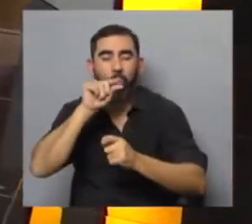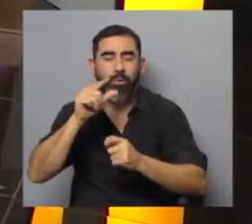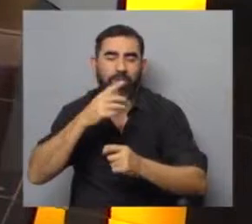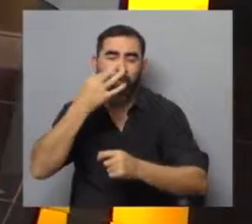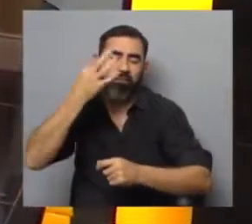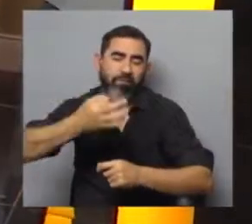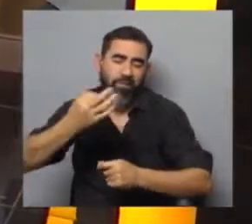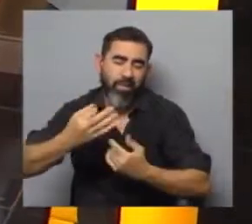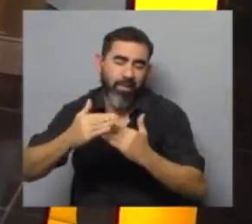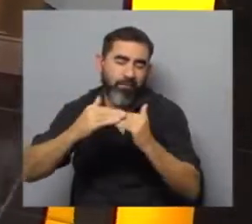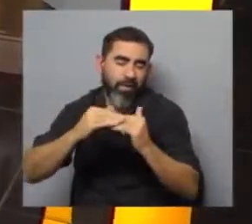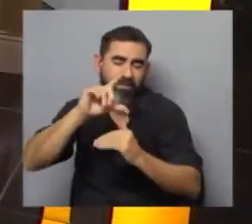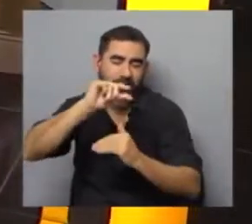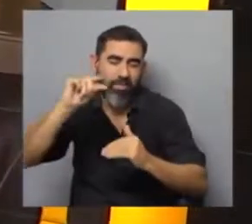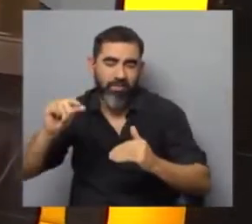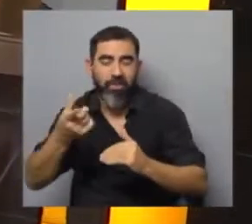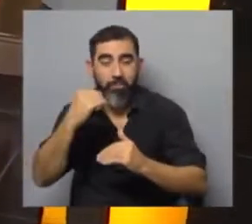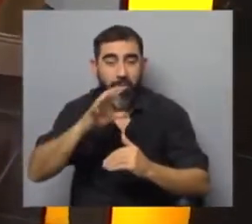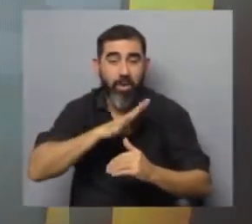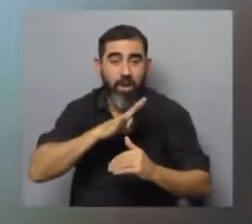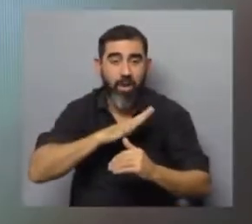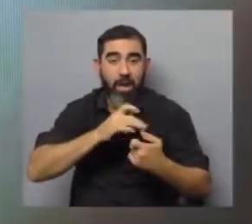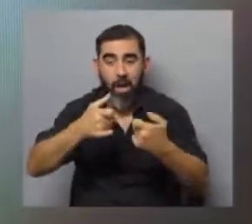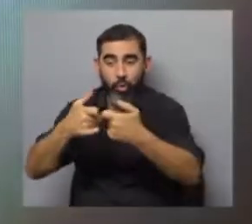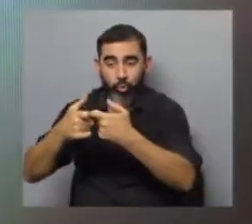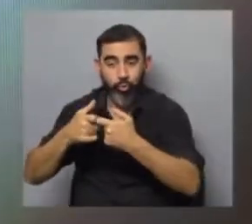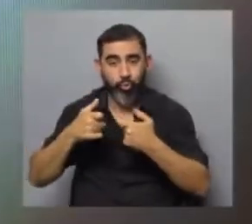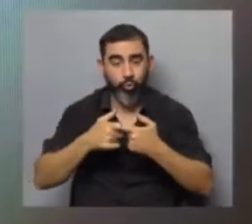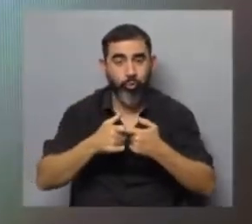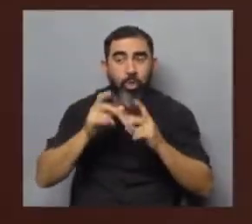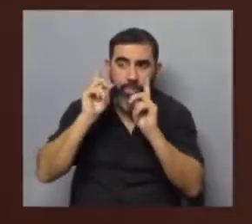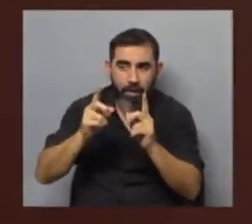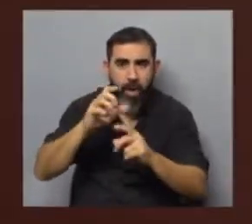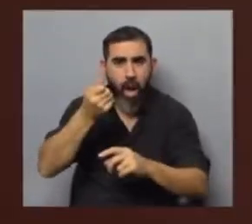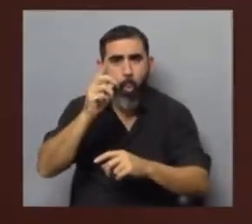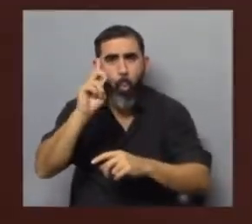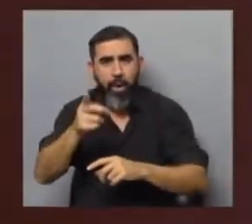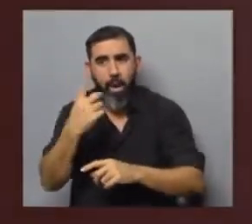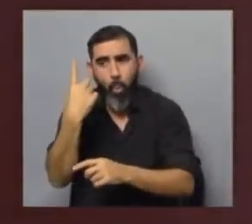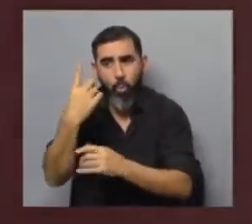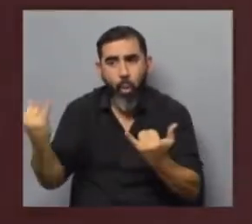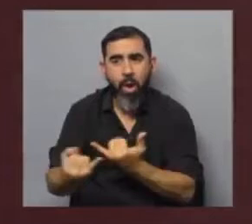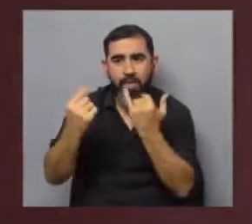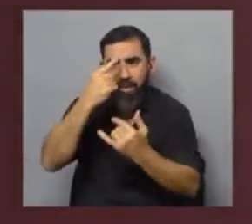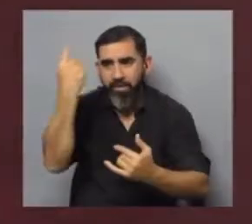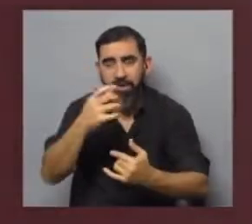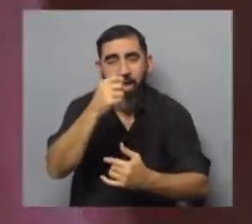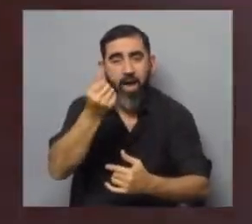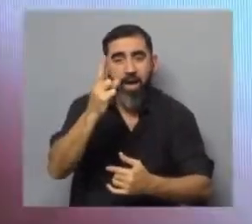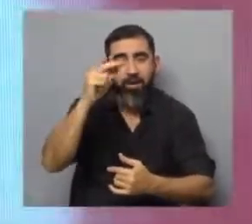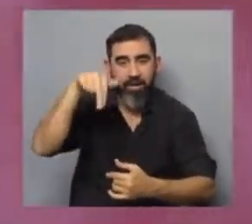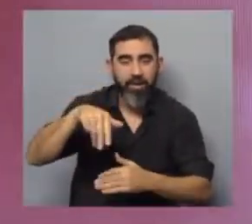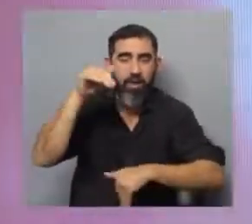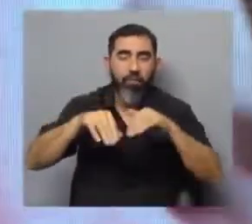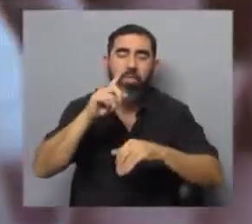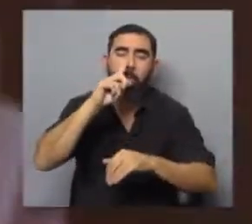mucha base estadística, pero era a los asociados de esta asociación. Debe ser AUG1 el Día Internacional del ARN, y votaron, qué sé